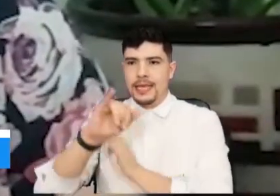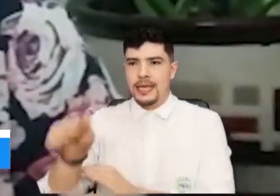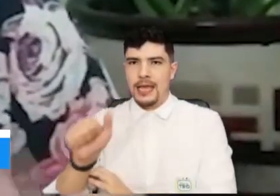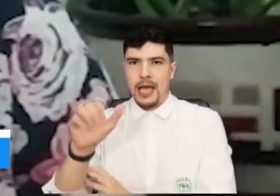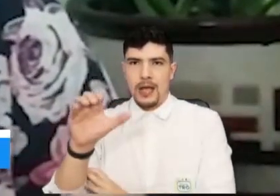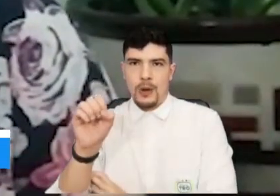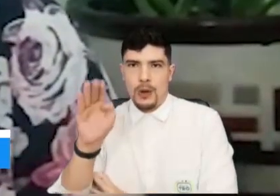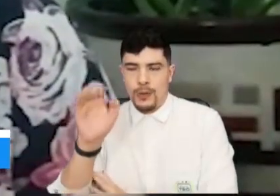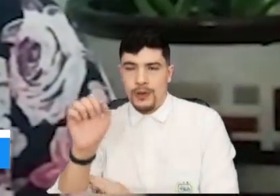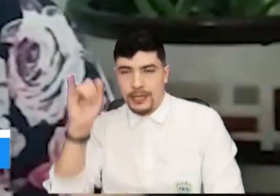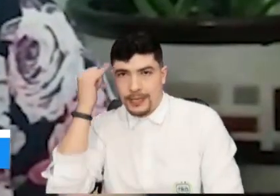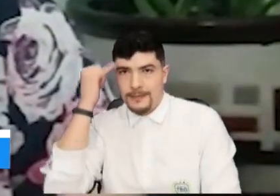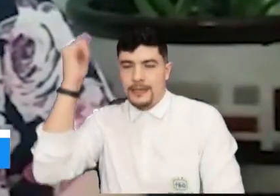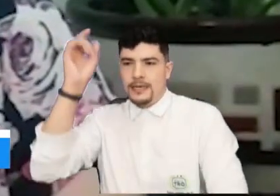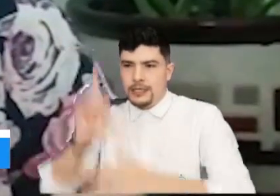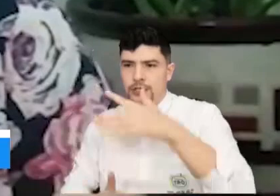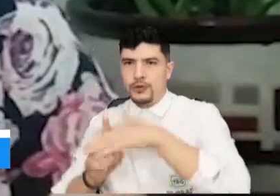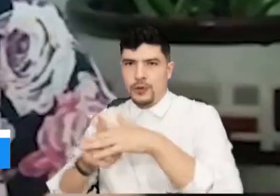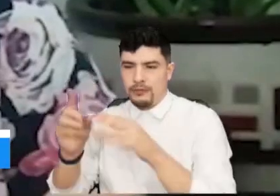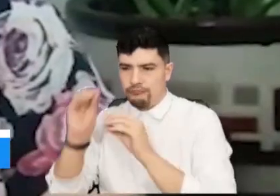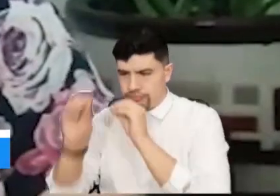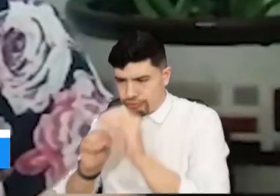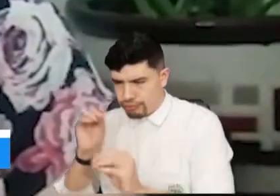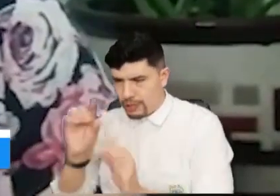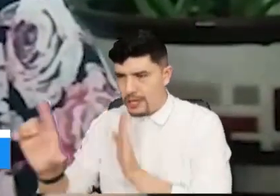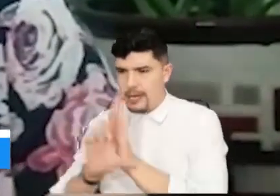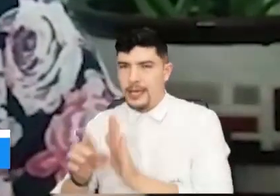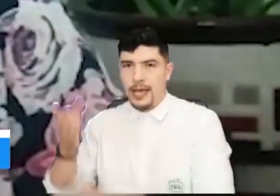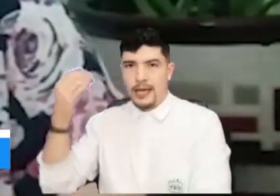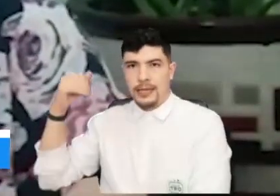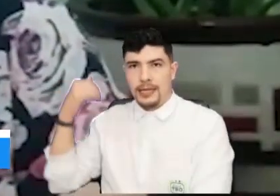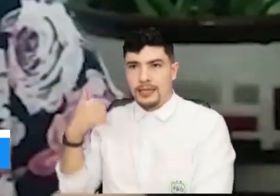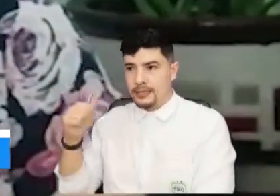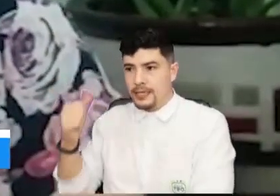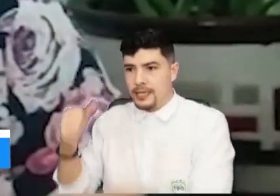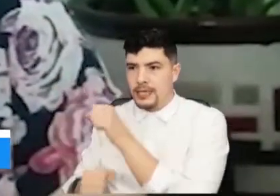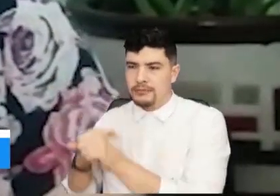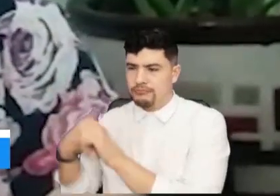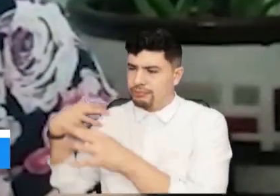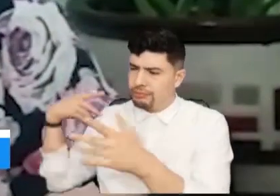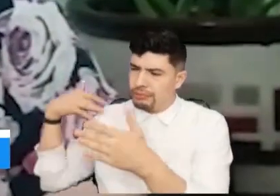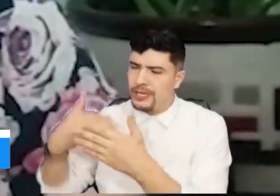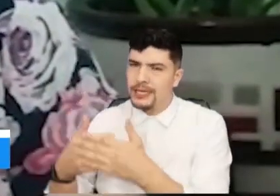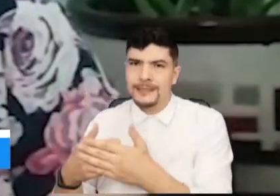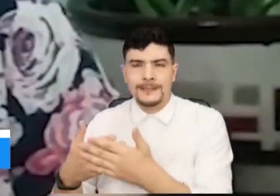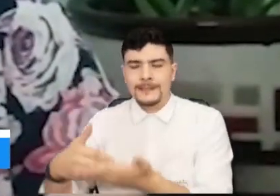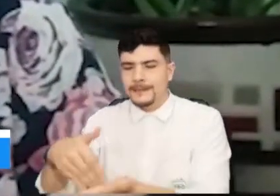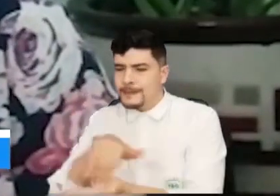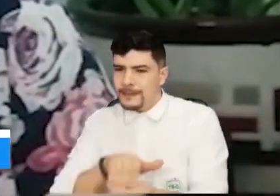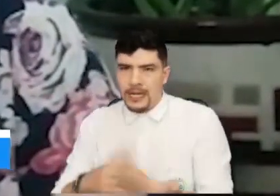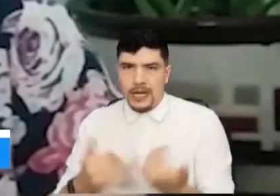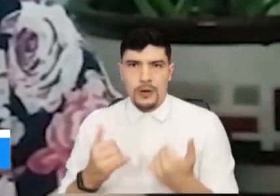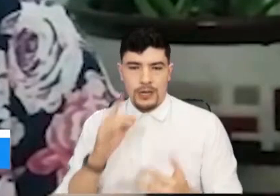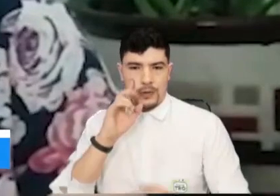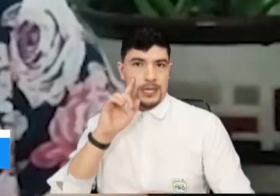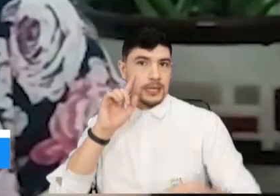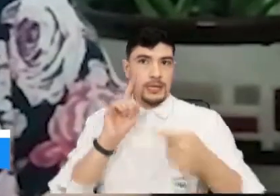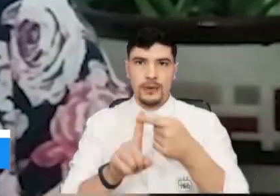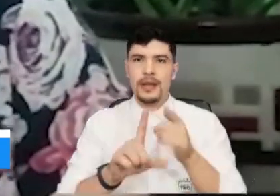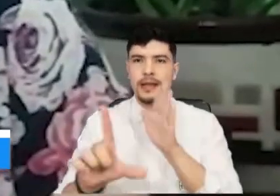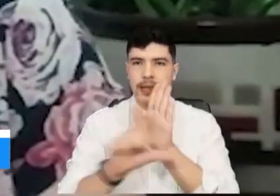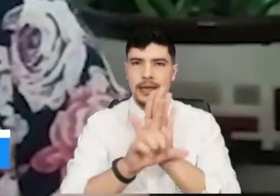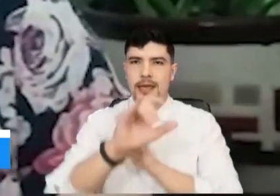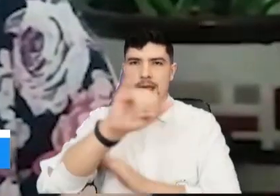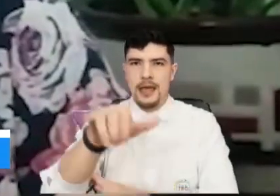Colombia. En los últimos 10 años se vieron muchas falencias y lo que se buscó con un proyecto de ley llamado Ley Jacobo